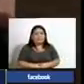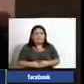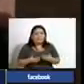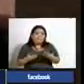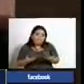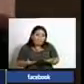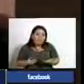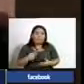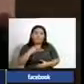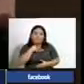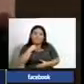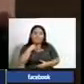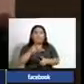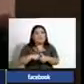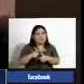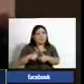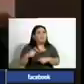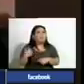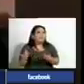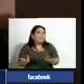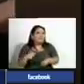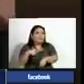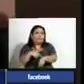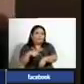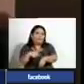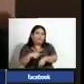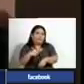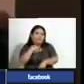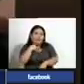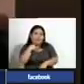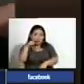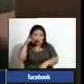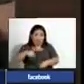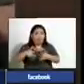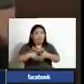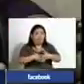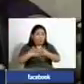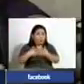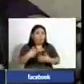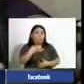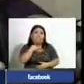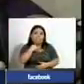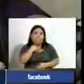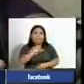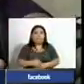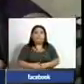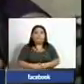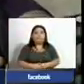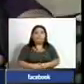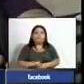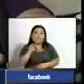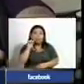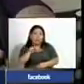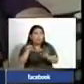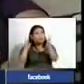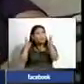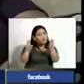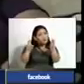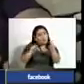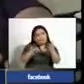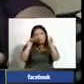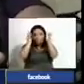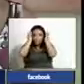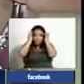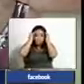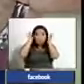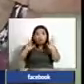está bien difícil la situación aquí en Estados Unidos. Un tema preocupante.